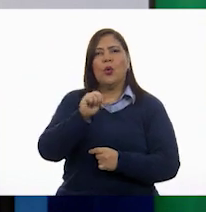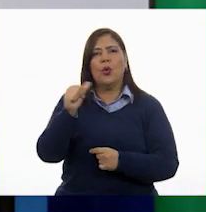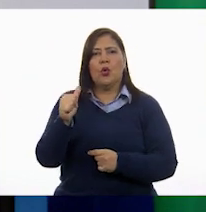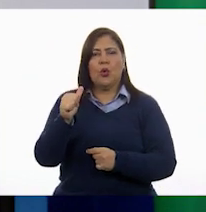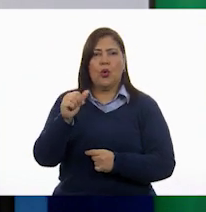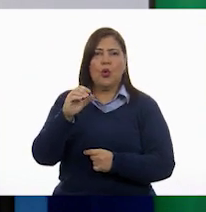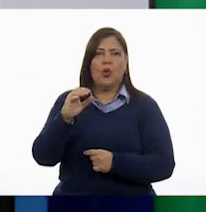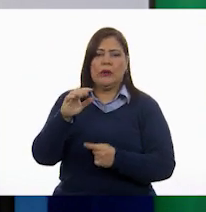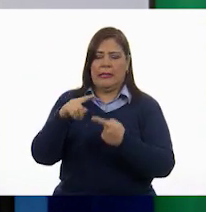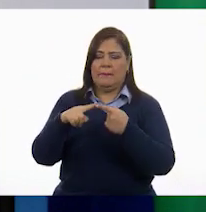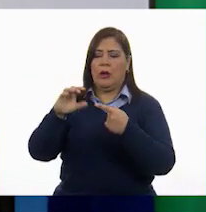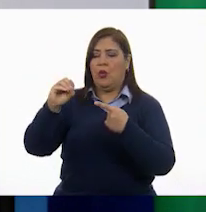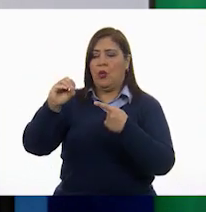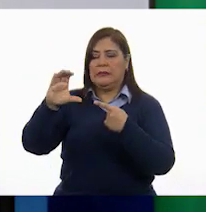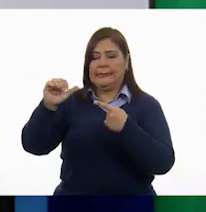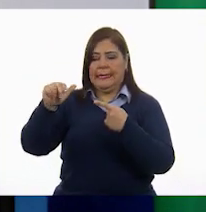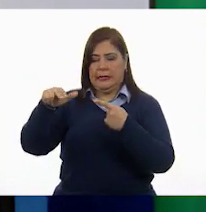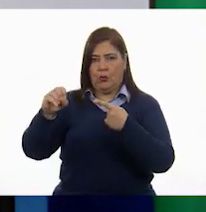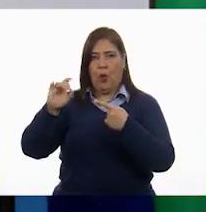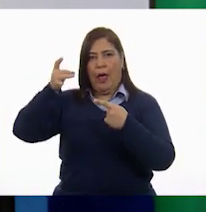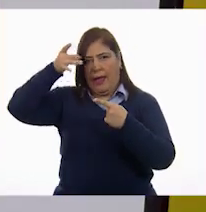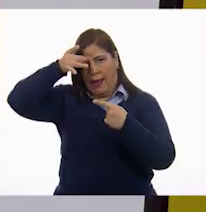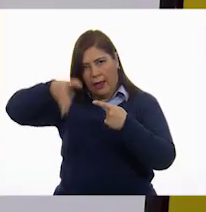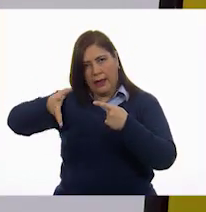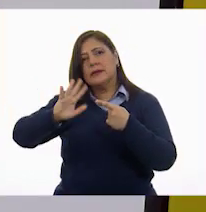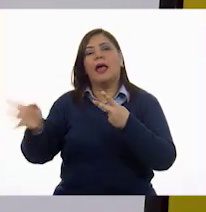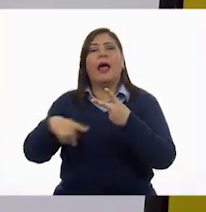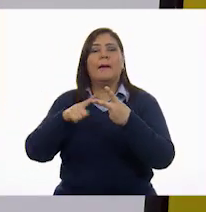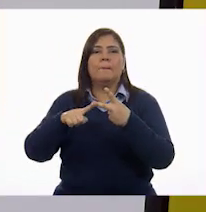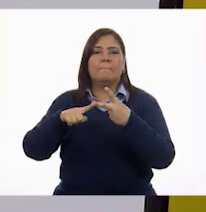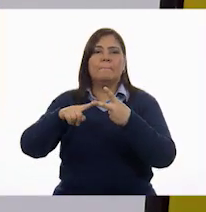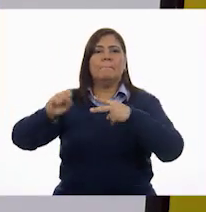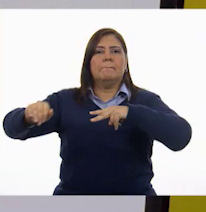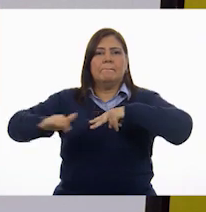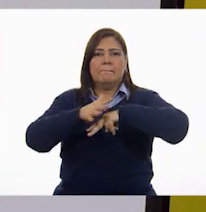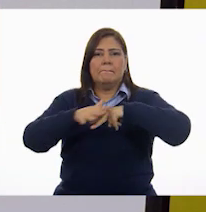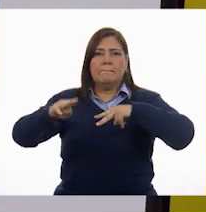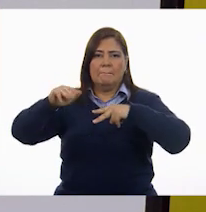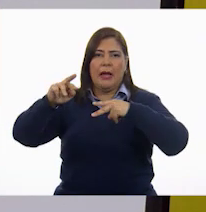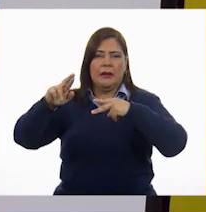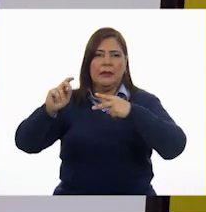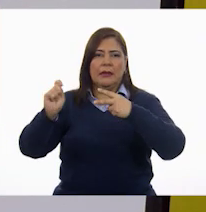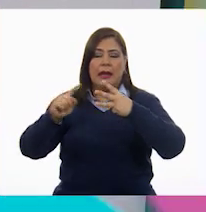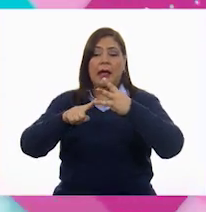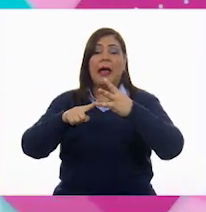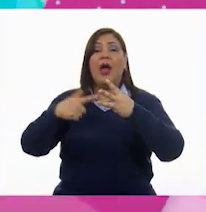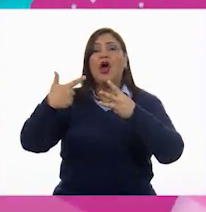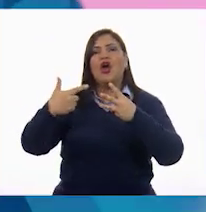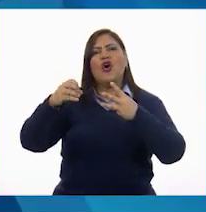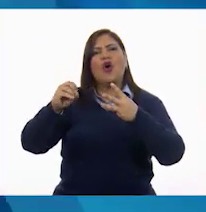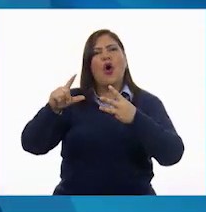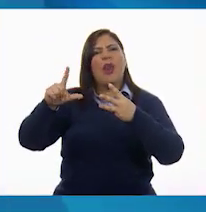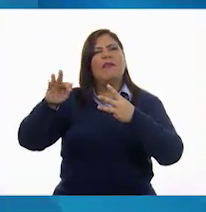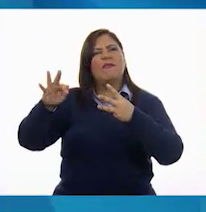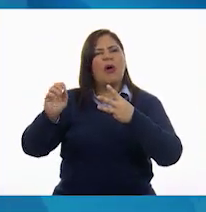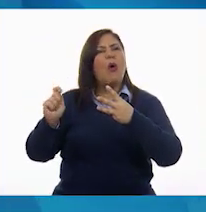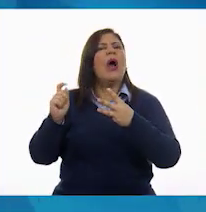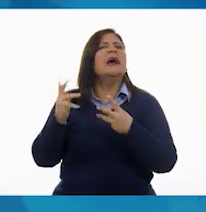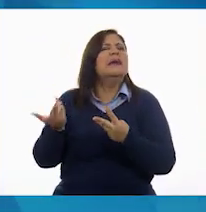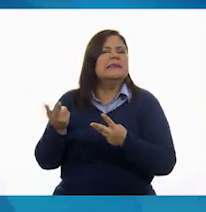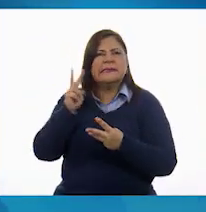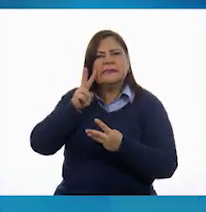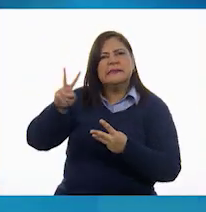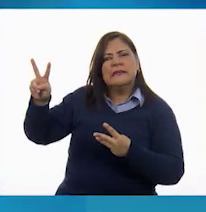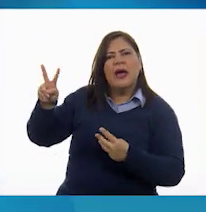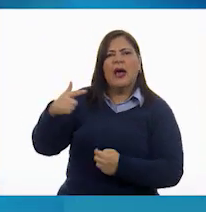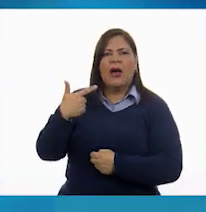ya vimos océano, ya vimos lo que es el mar, y ahora vamos a observar lo que es el Golfo. Y,